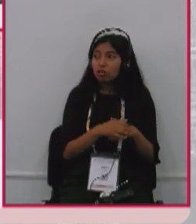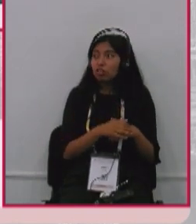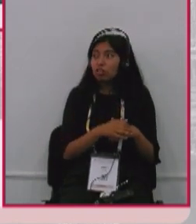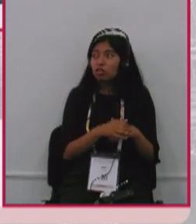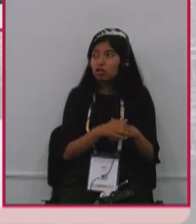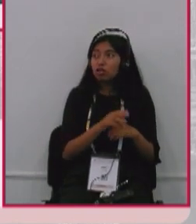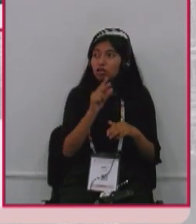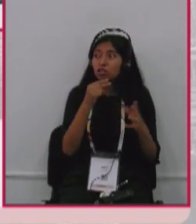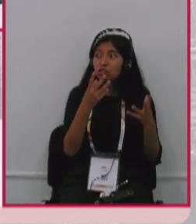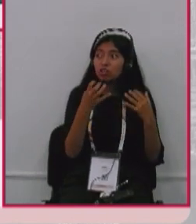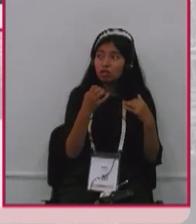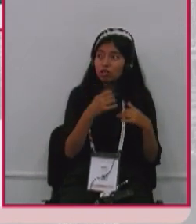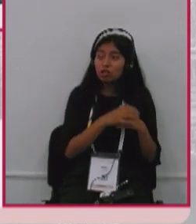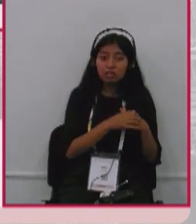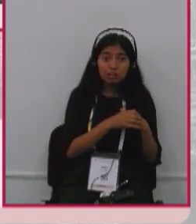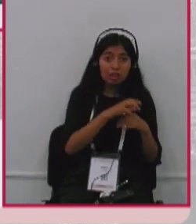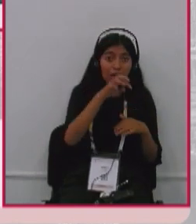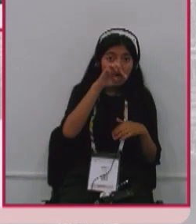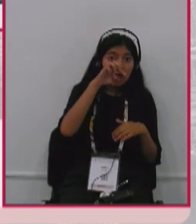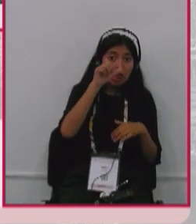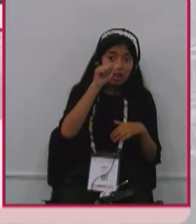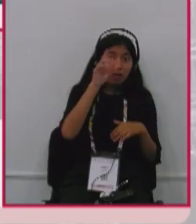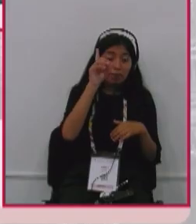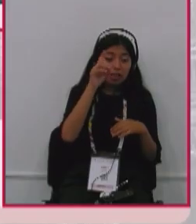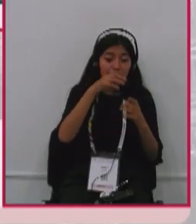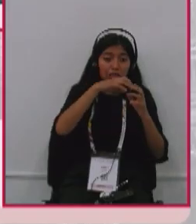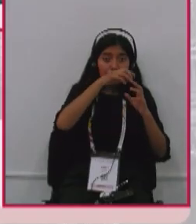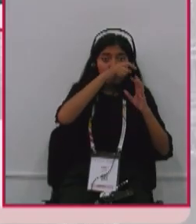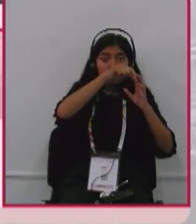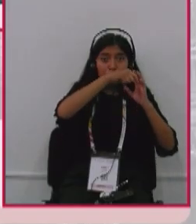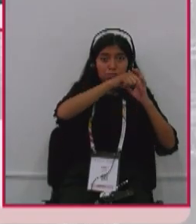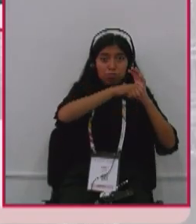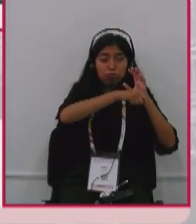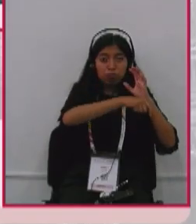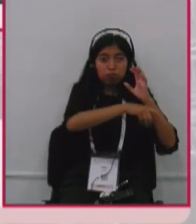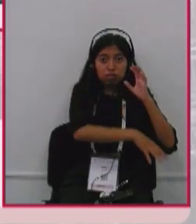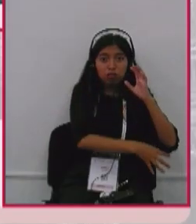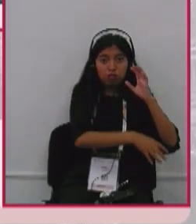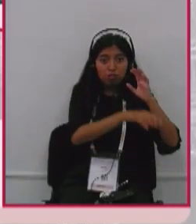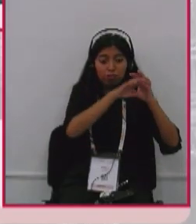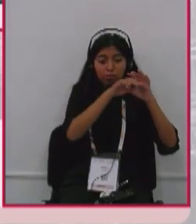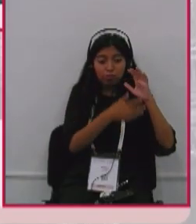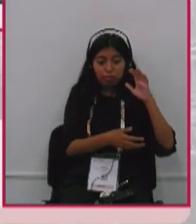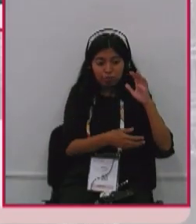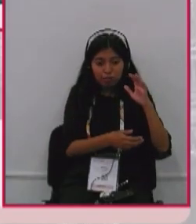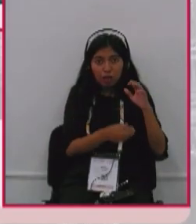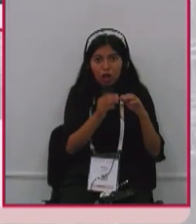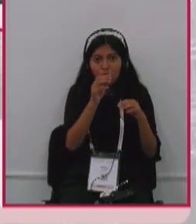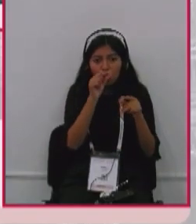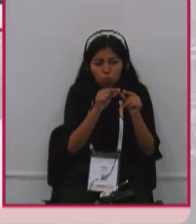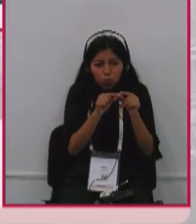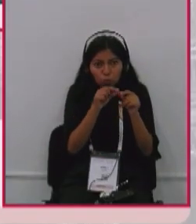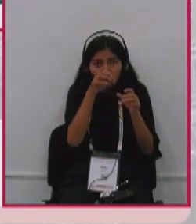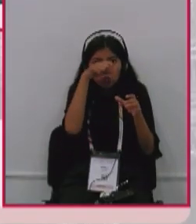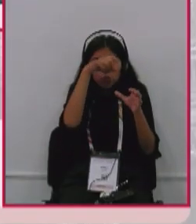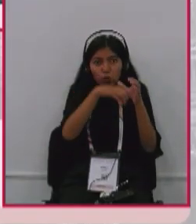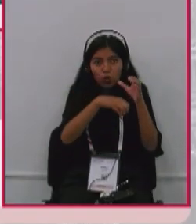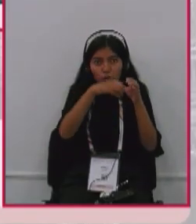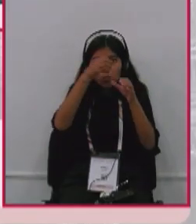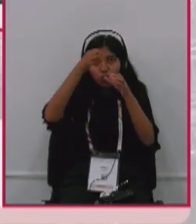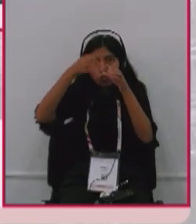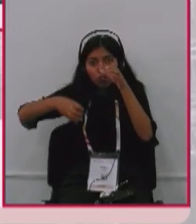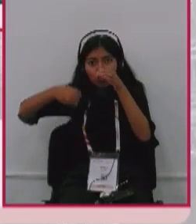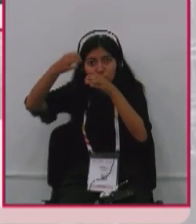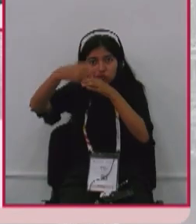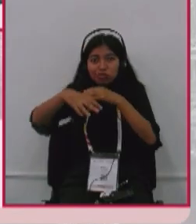No queríamos que nuestros pads se caigan, porque íbamos a perforar, íbamos a dejar huecos cada 35 metros. Entonces, es por eso que